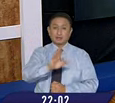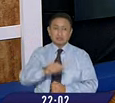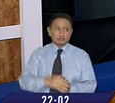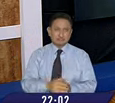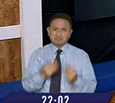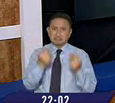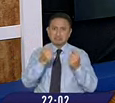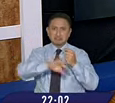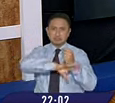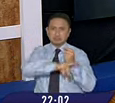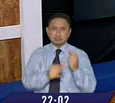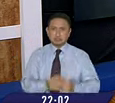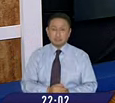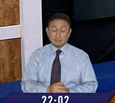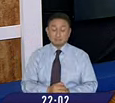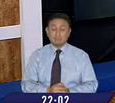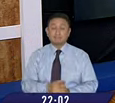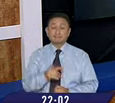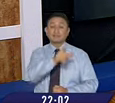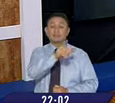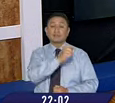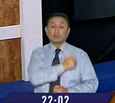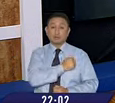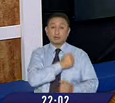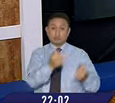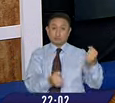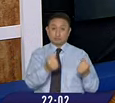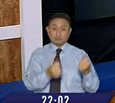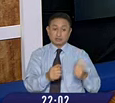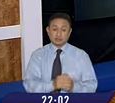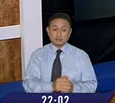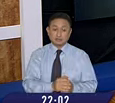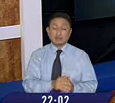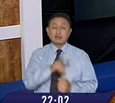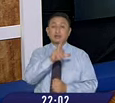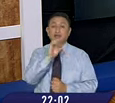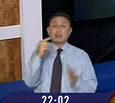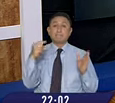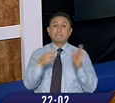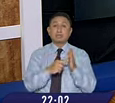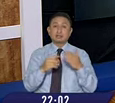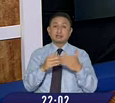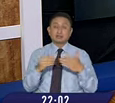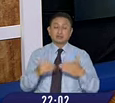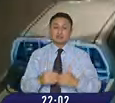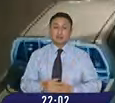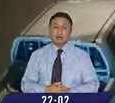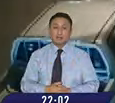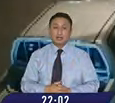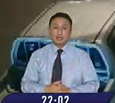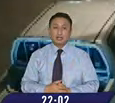de segundos. Según la dueña del vehículo, el robo asciende a los 30 mil dólares.